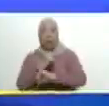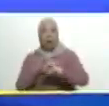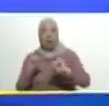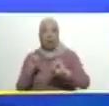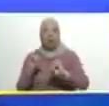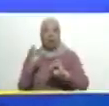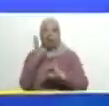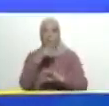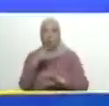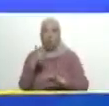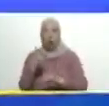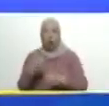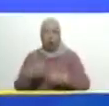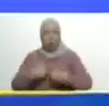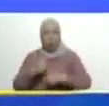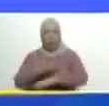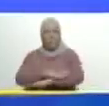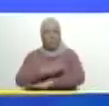y